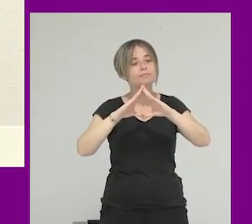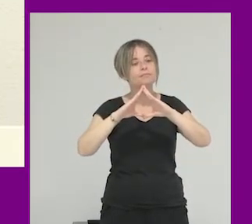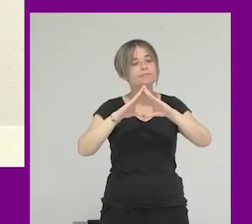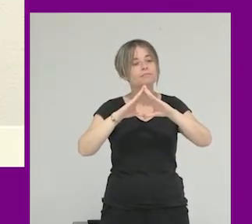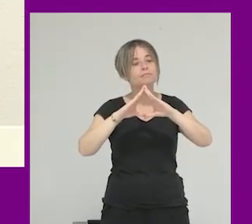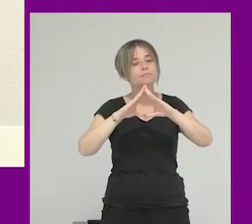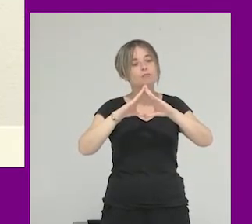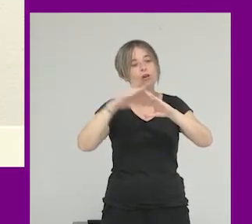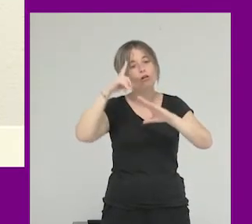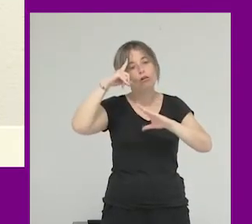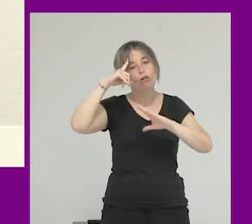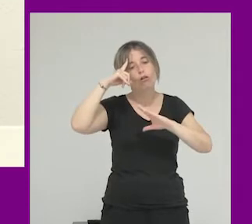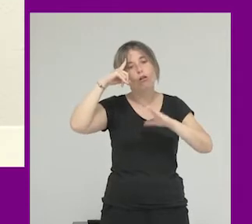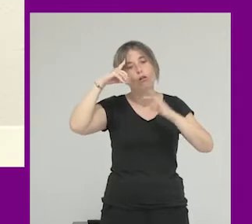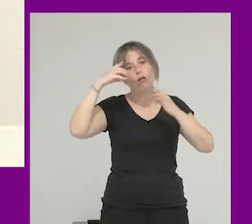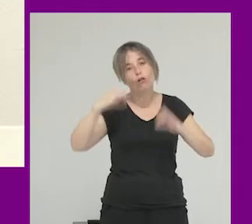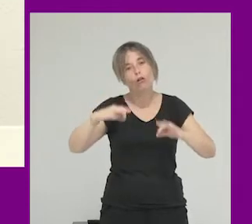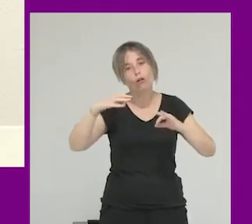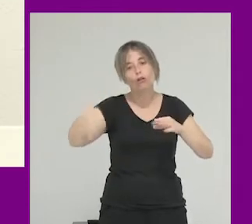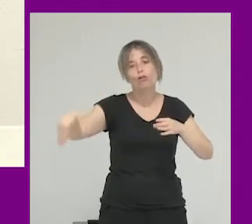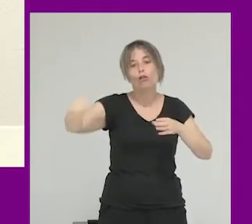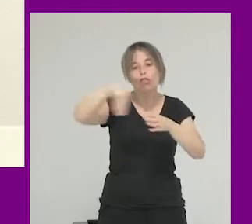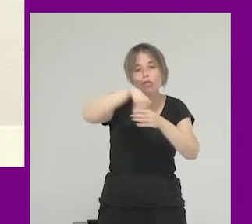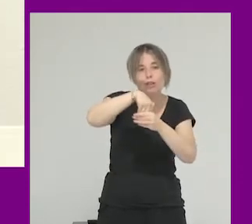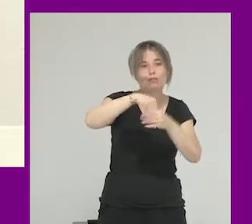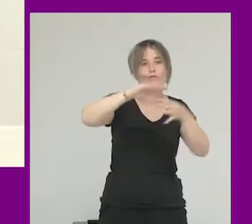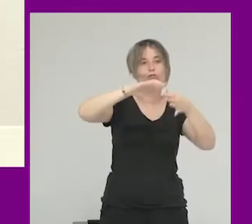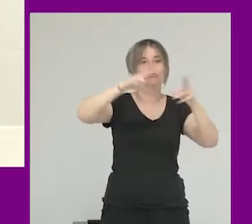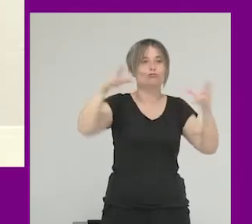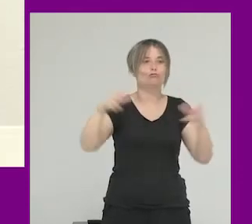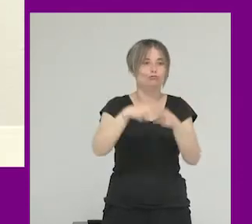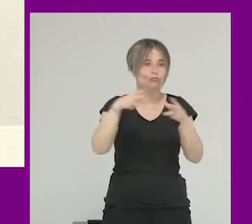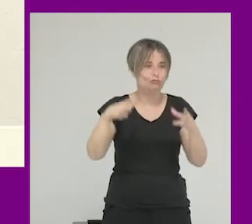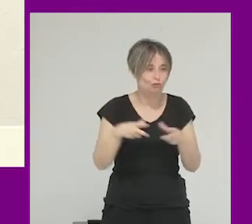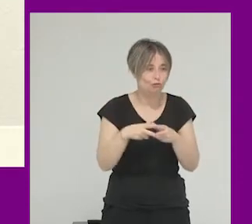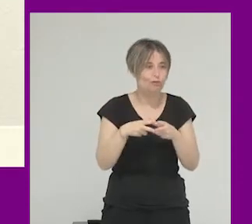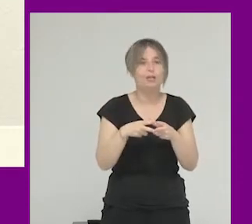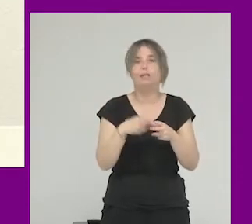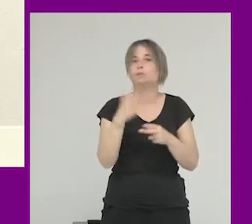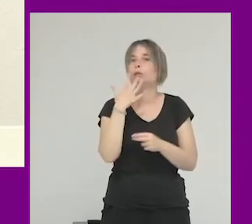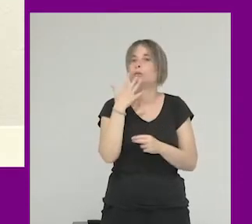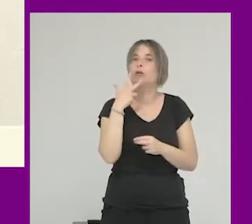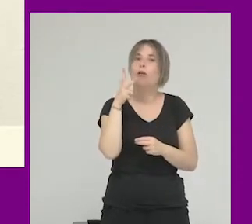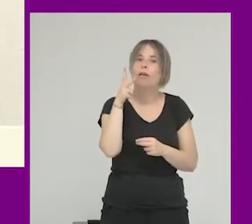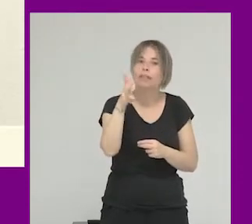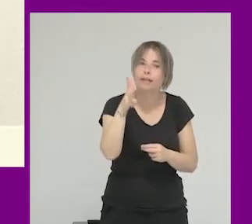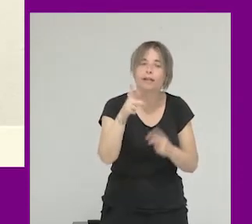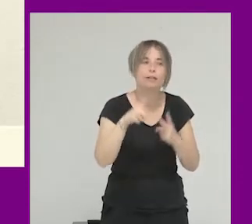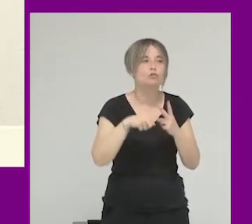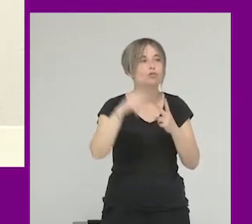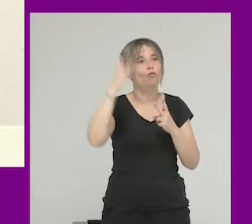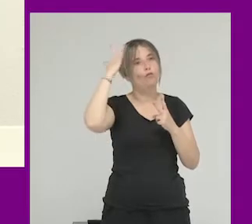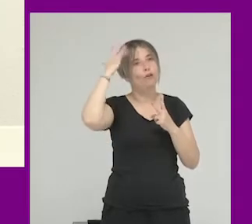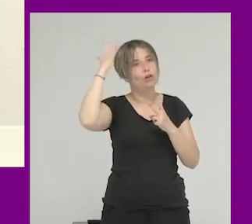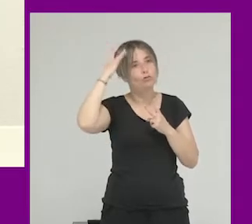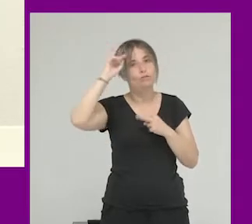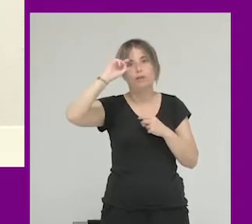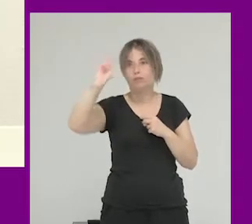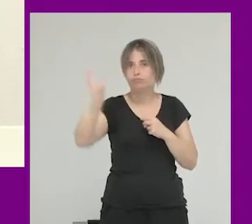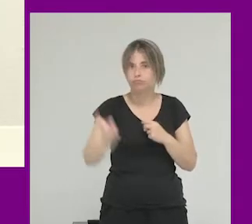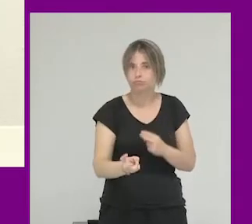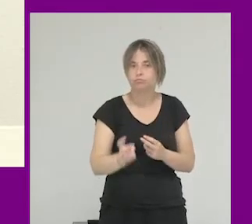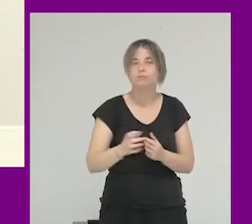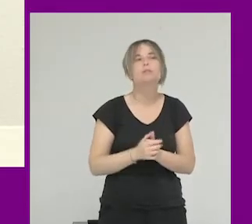tiene sentido en las ciencias sociales, ¿no? Todo lo que es derecho, filosofía, todo eso,